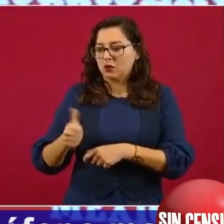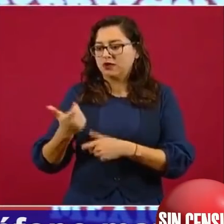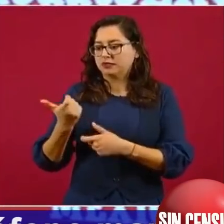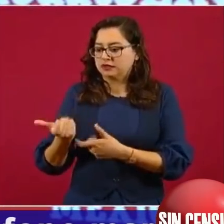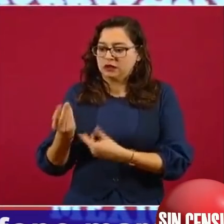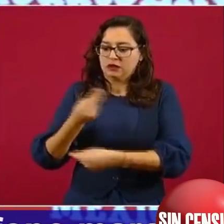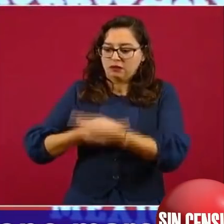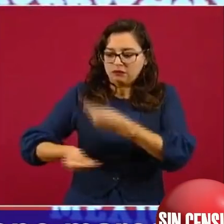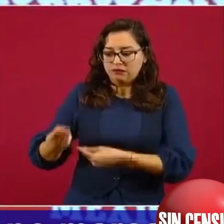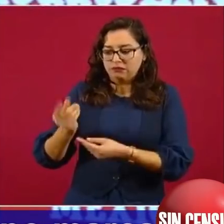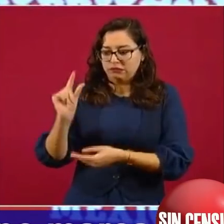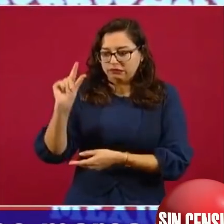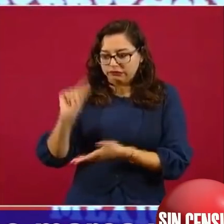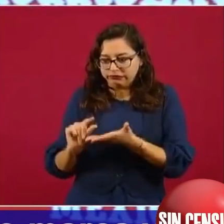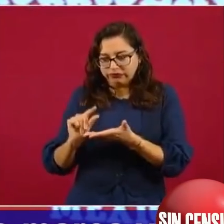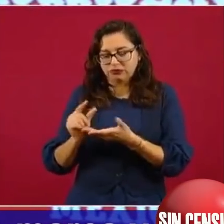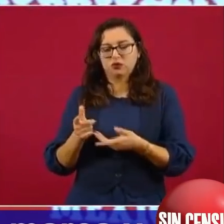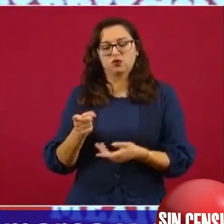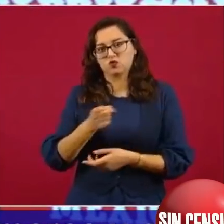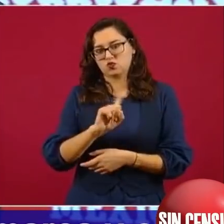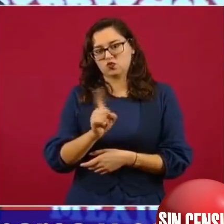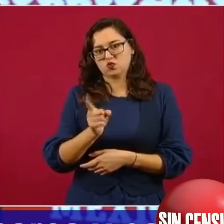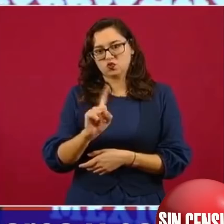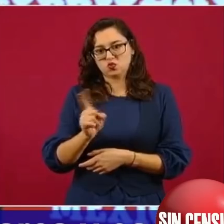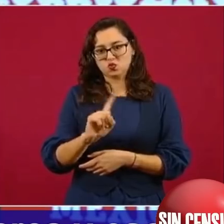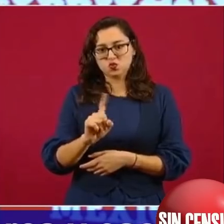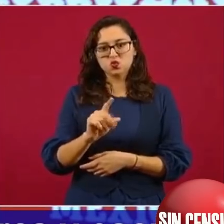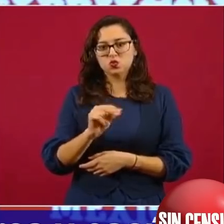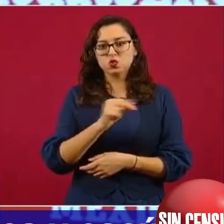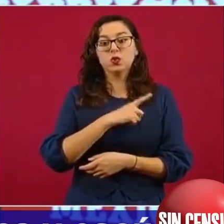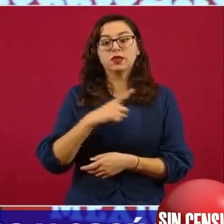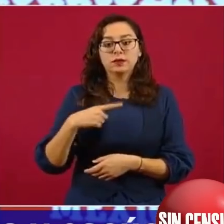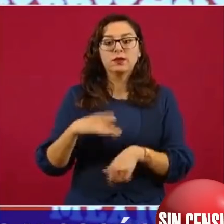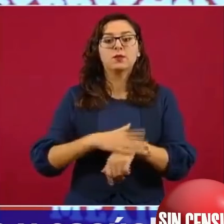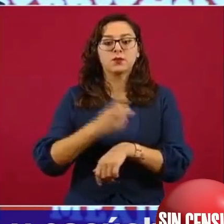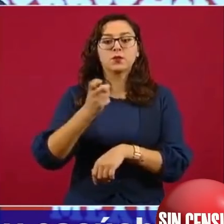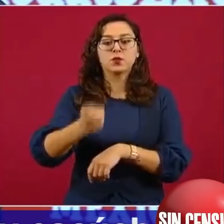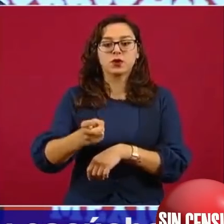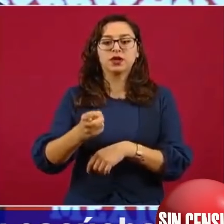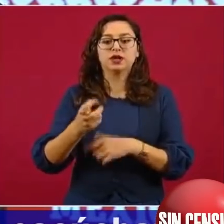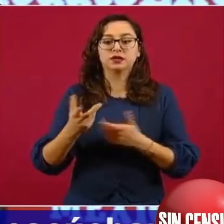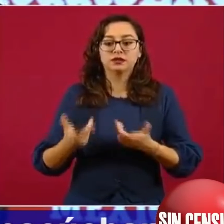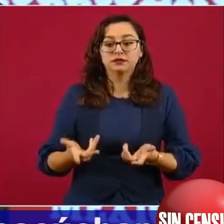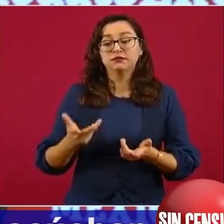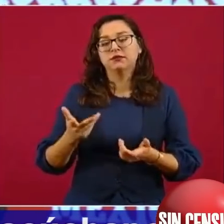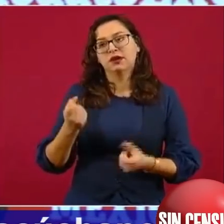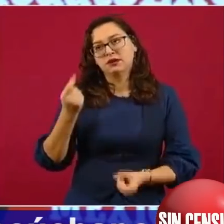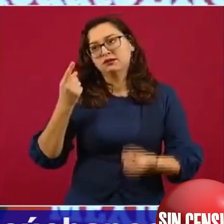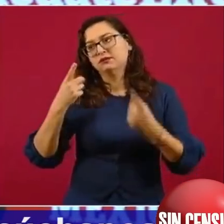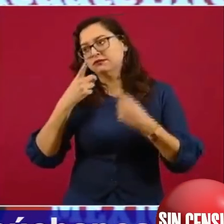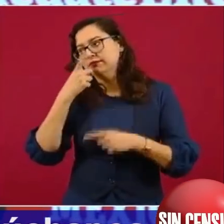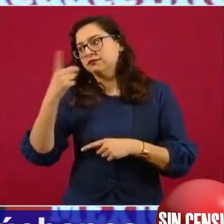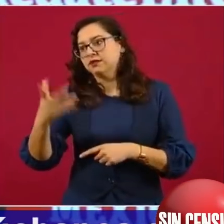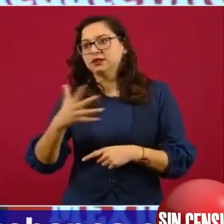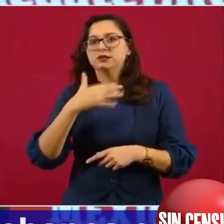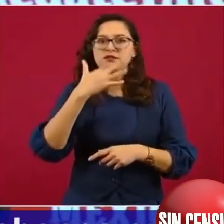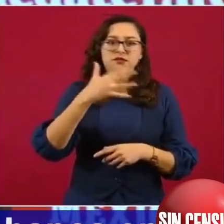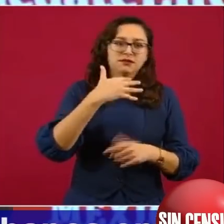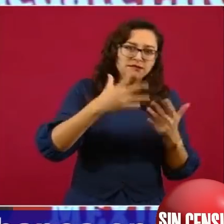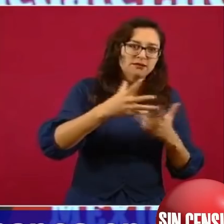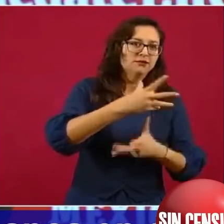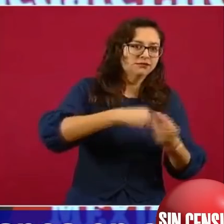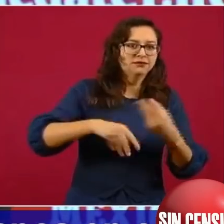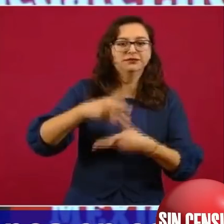migrante. Entonces, de ahí viene el argumento de que se puede utilizar para el lavado de dinero, pero hay también formas, ¿no?,